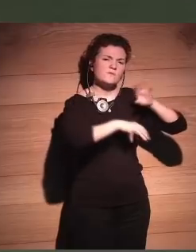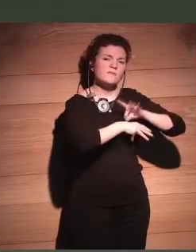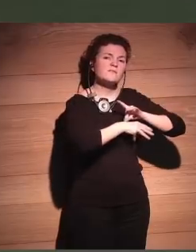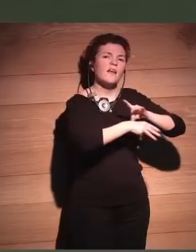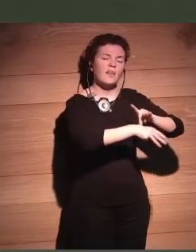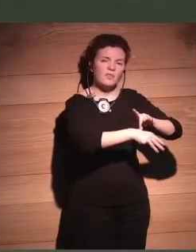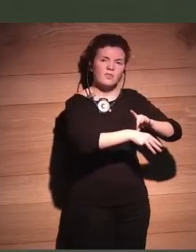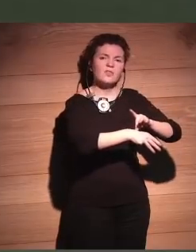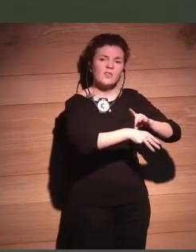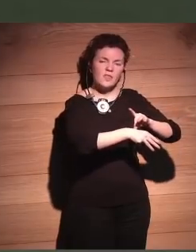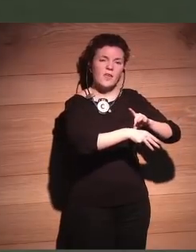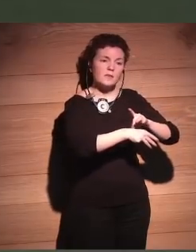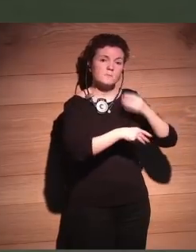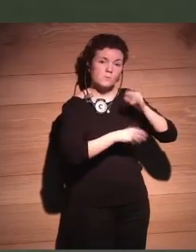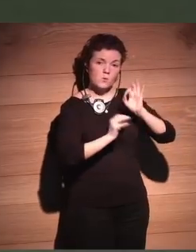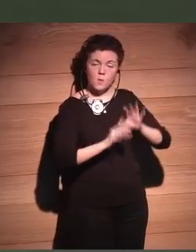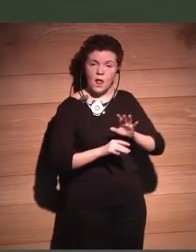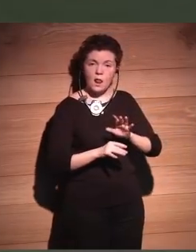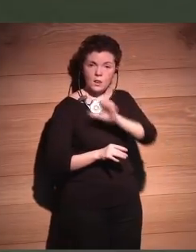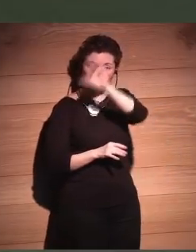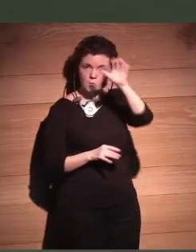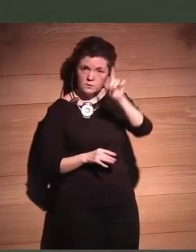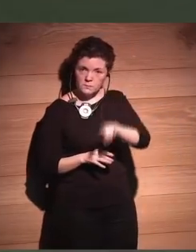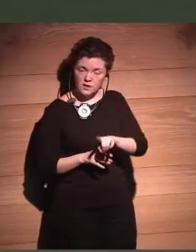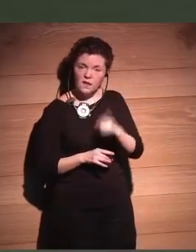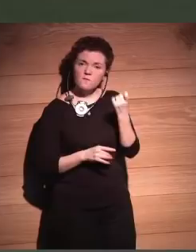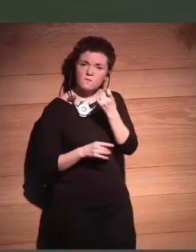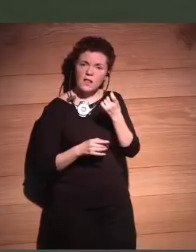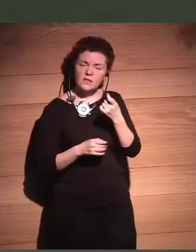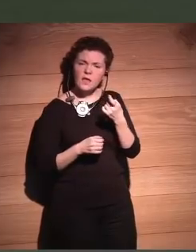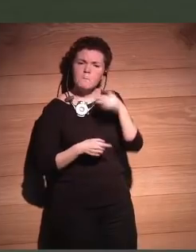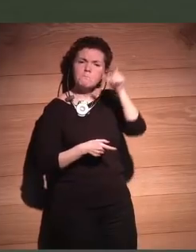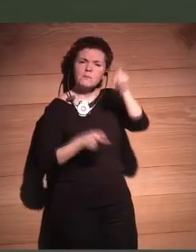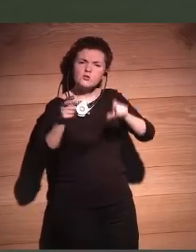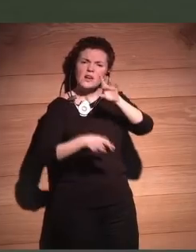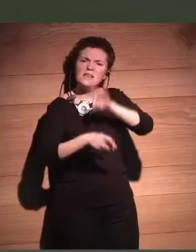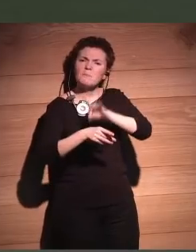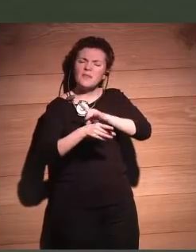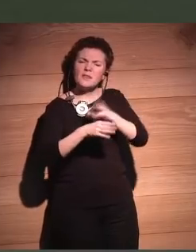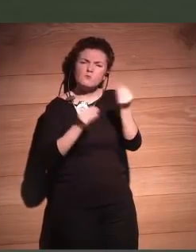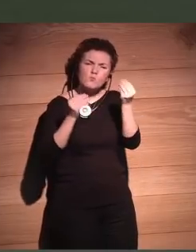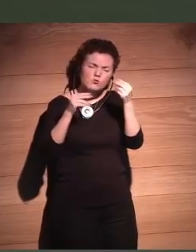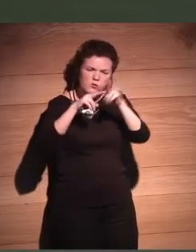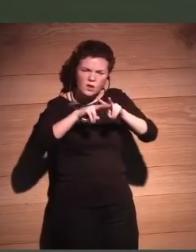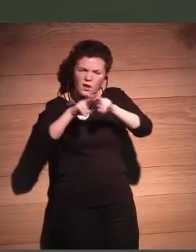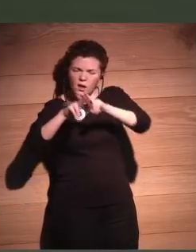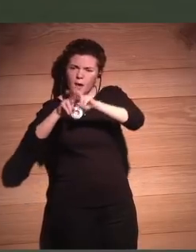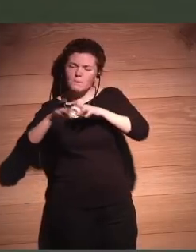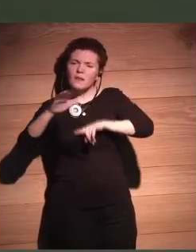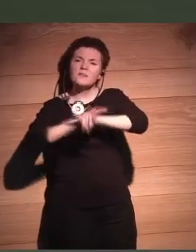agencias, como también ocurre en Europa. Hace falta muchísimos pacientes para poder desarrollar y obtener